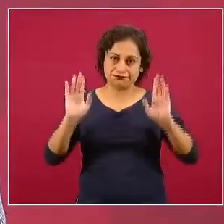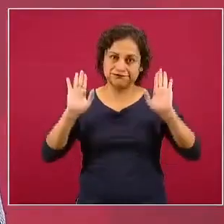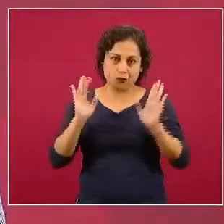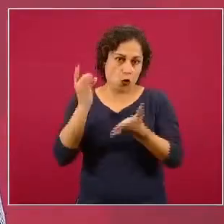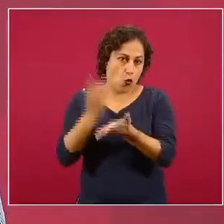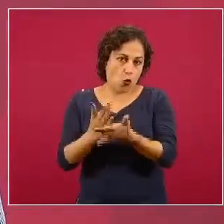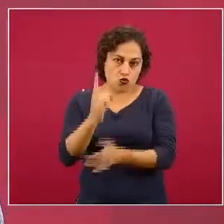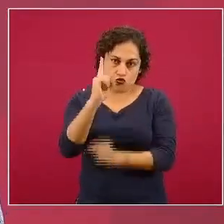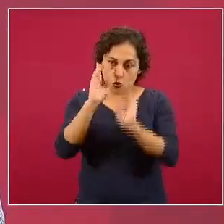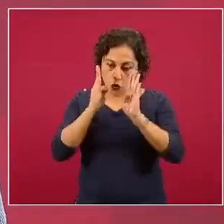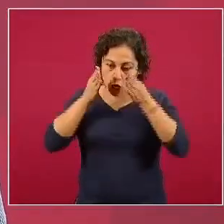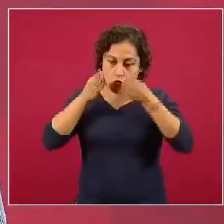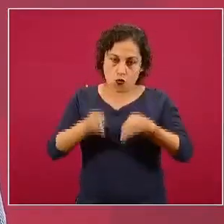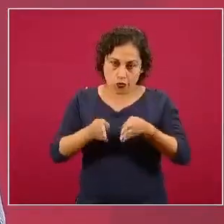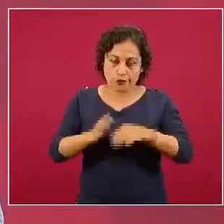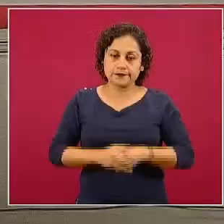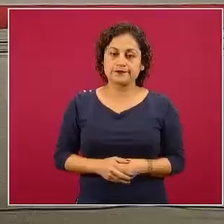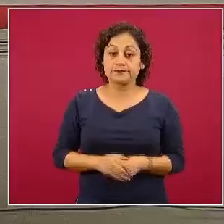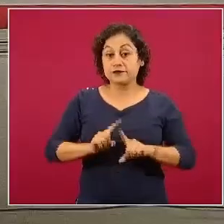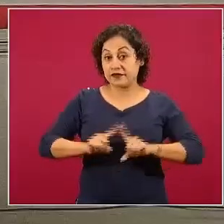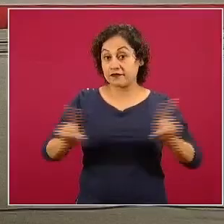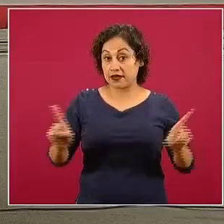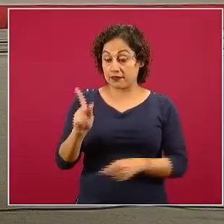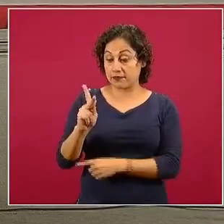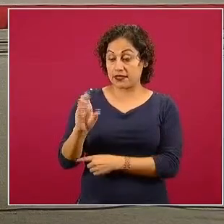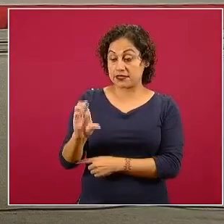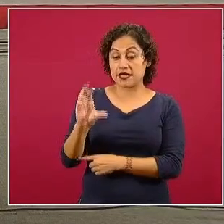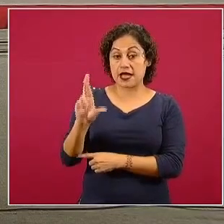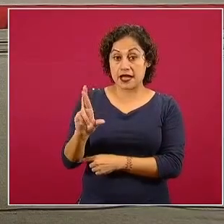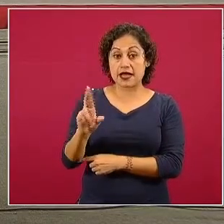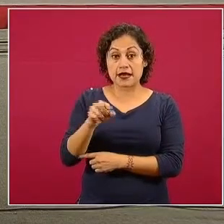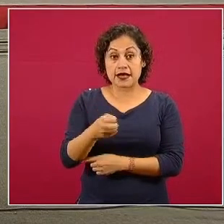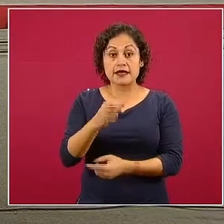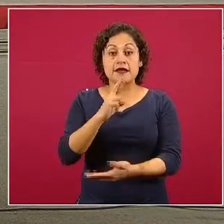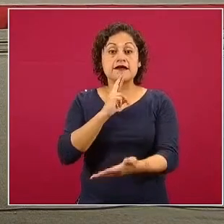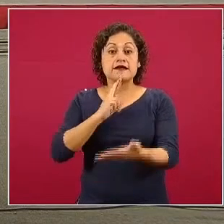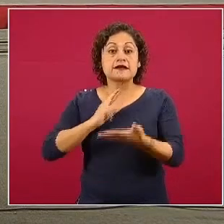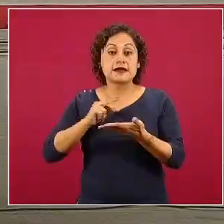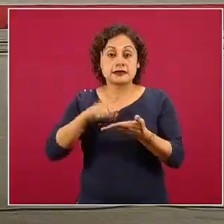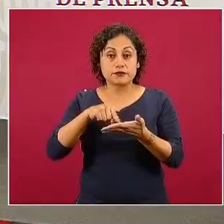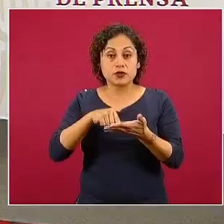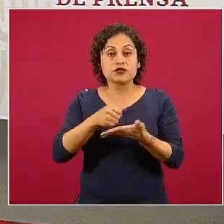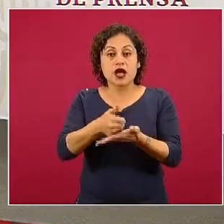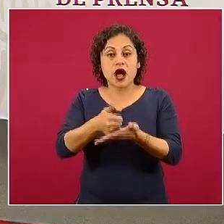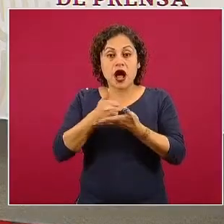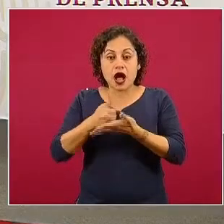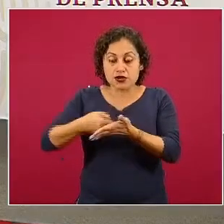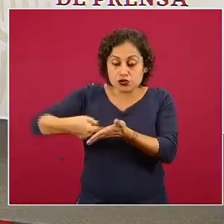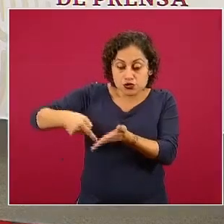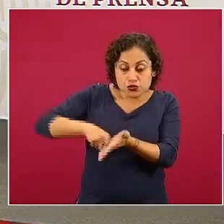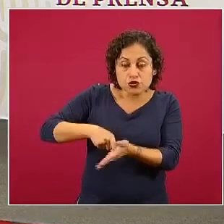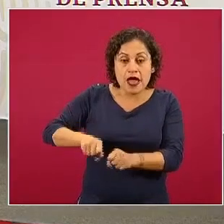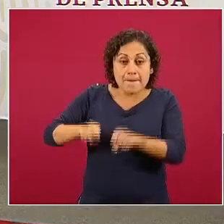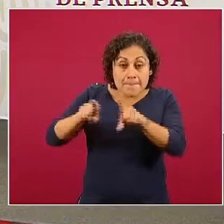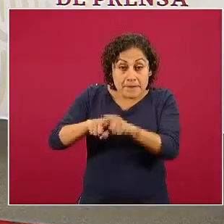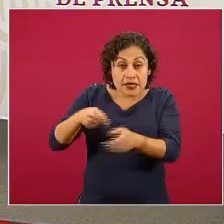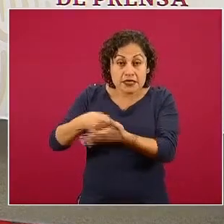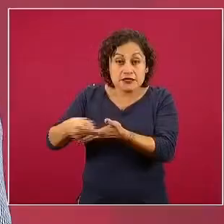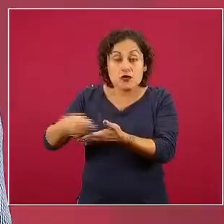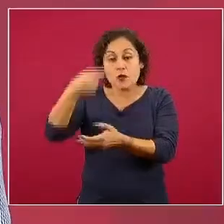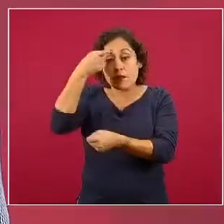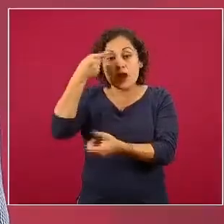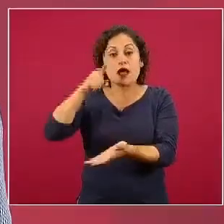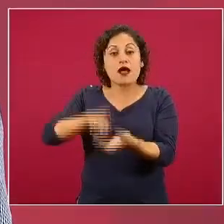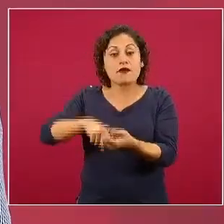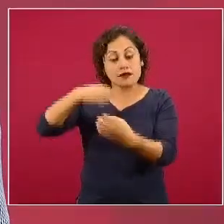por PCR, este resultado puede utilizarse para hacer la secuenciación genética. La secuenciación genética